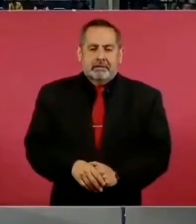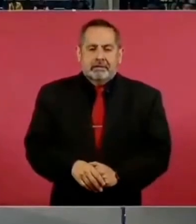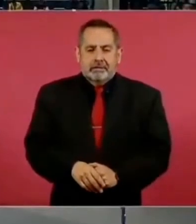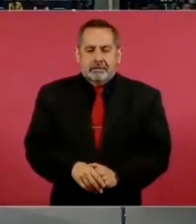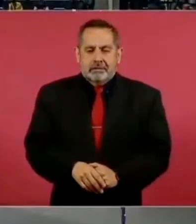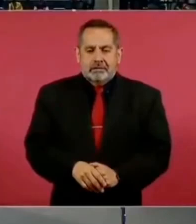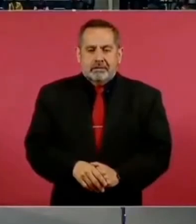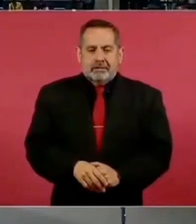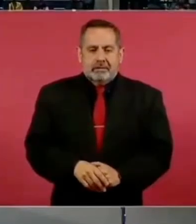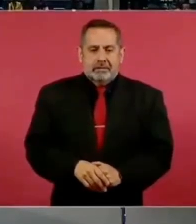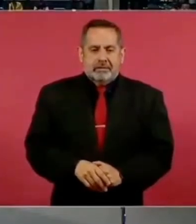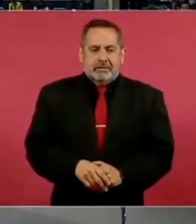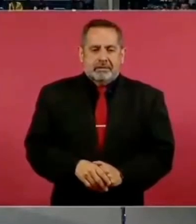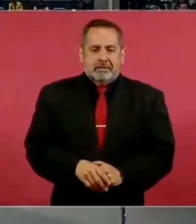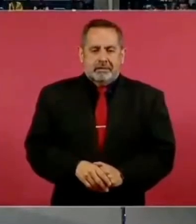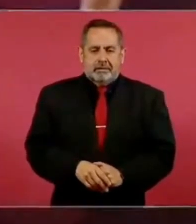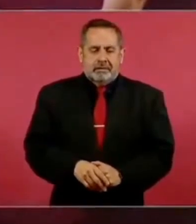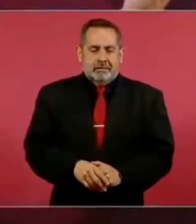este